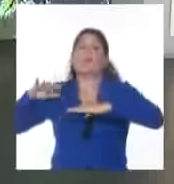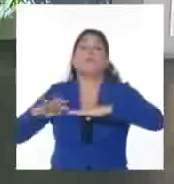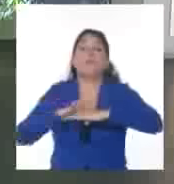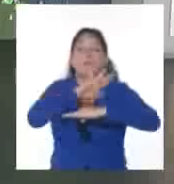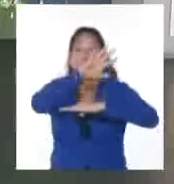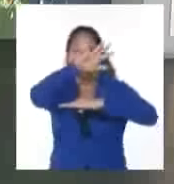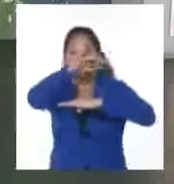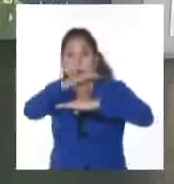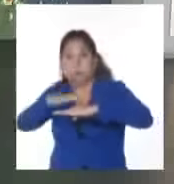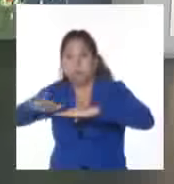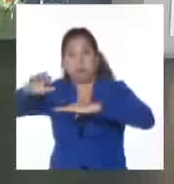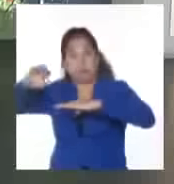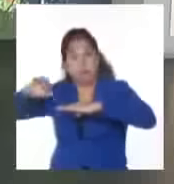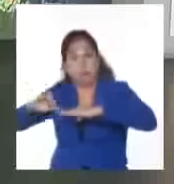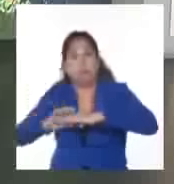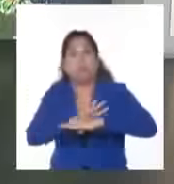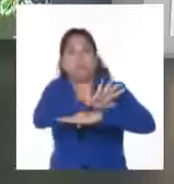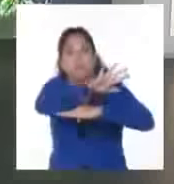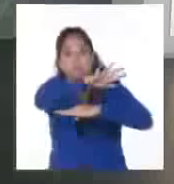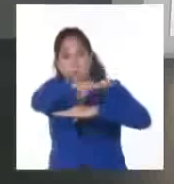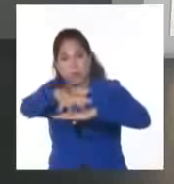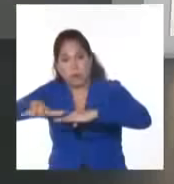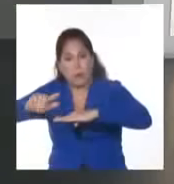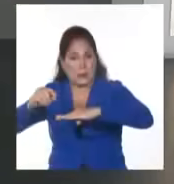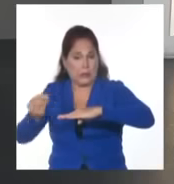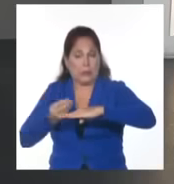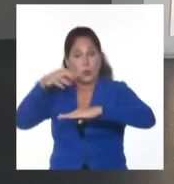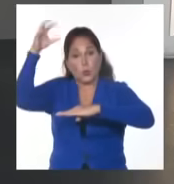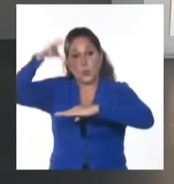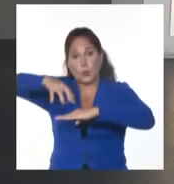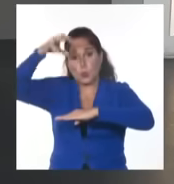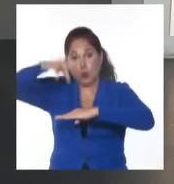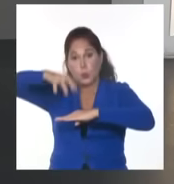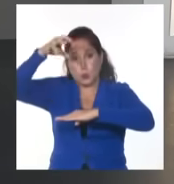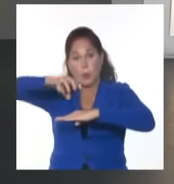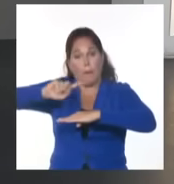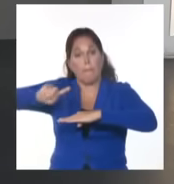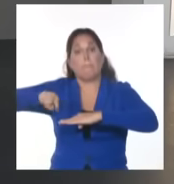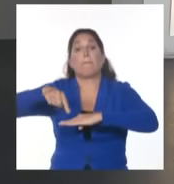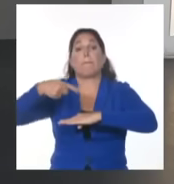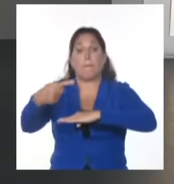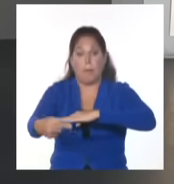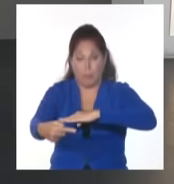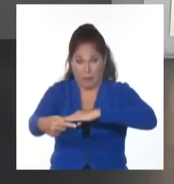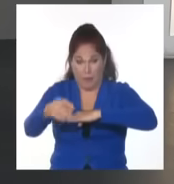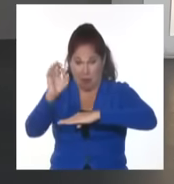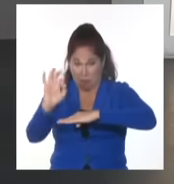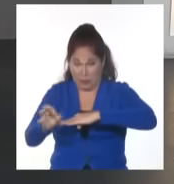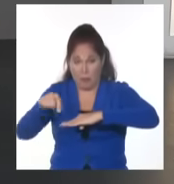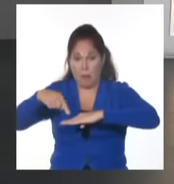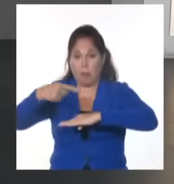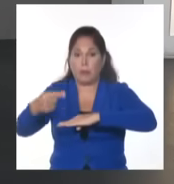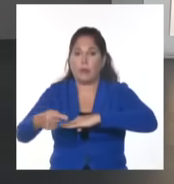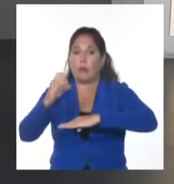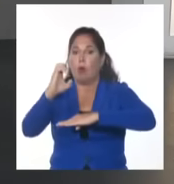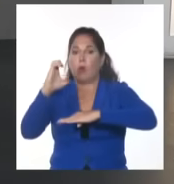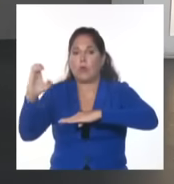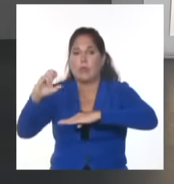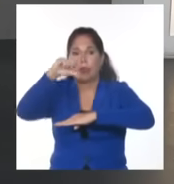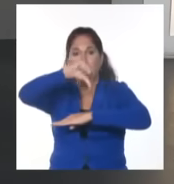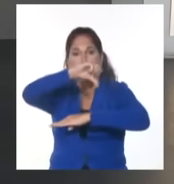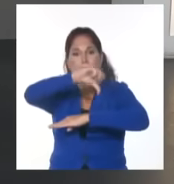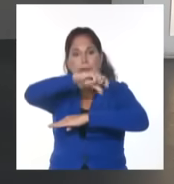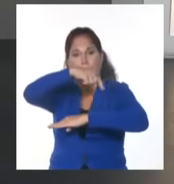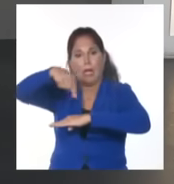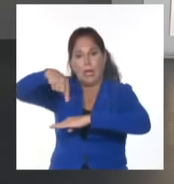bueno, en cuanto a la lluvia, pues los tendremos mañana prácticamente occidente y centro,